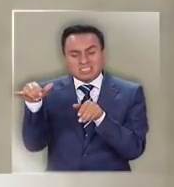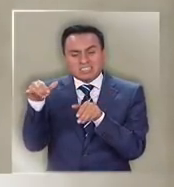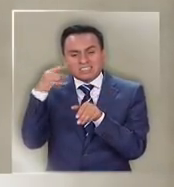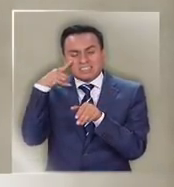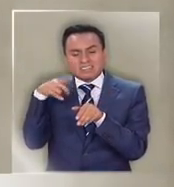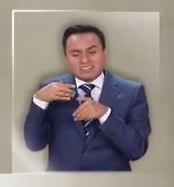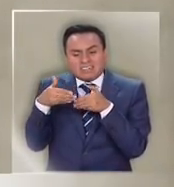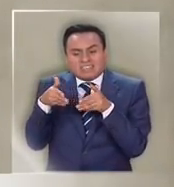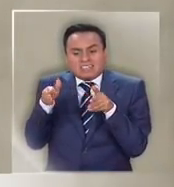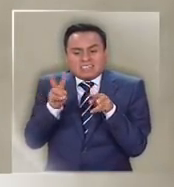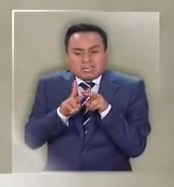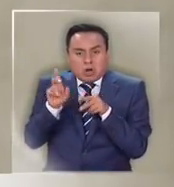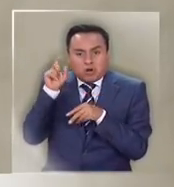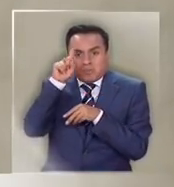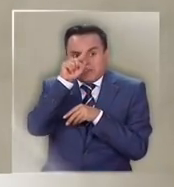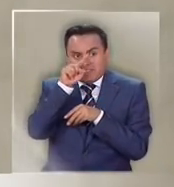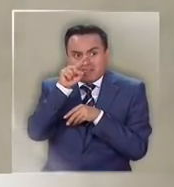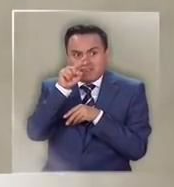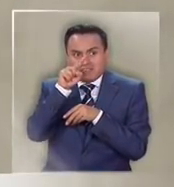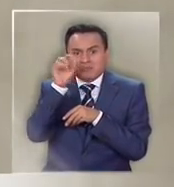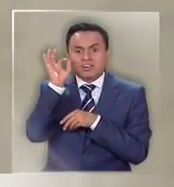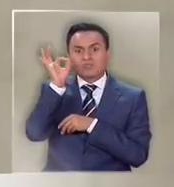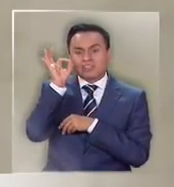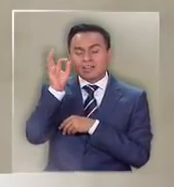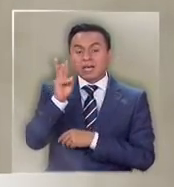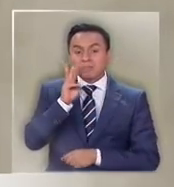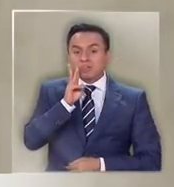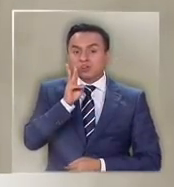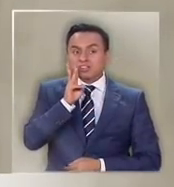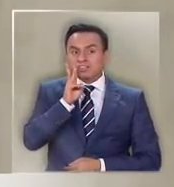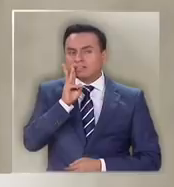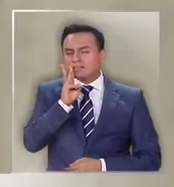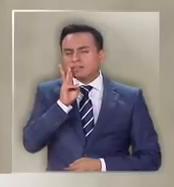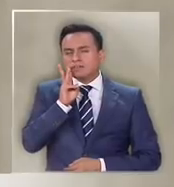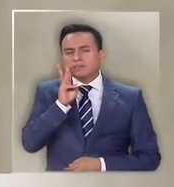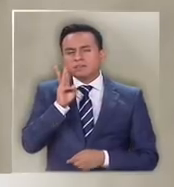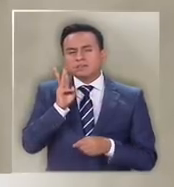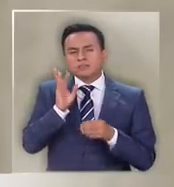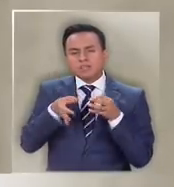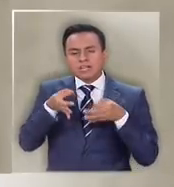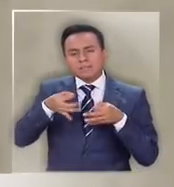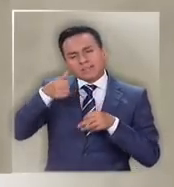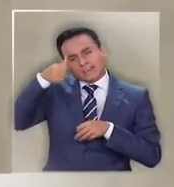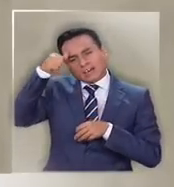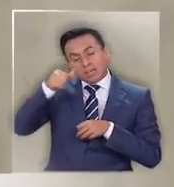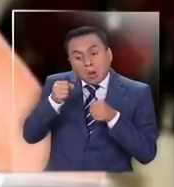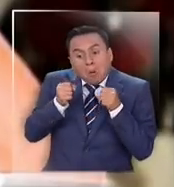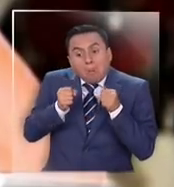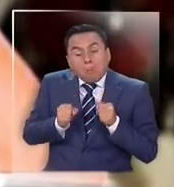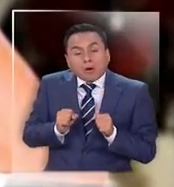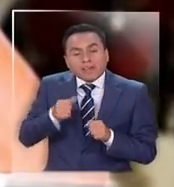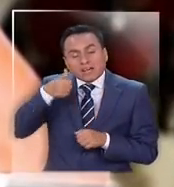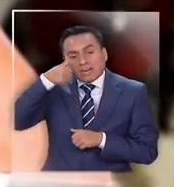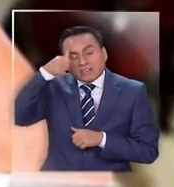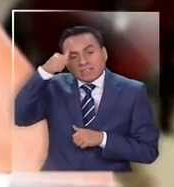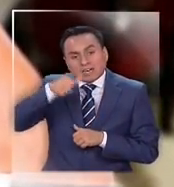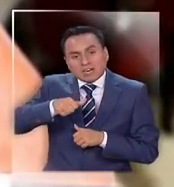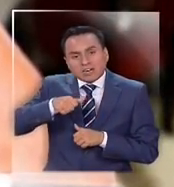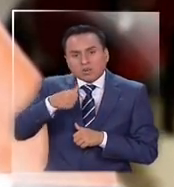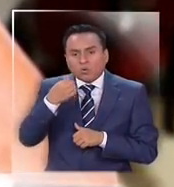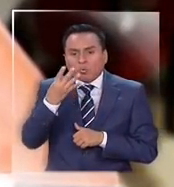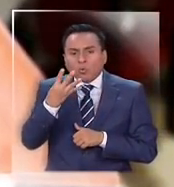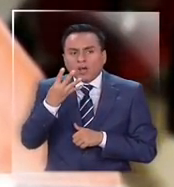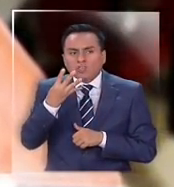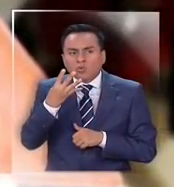sin salida de alta complejidad cuando se reúna este día miércoles el Tribunal de Penalidades, que lo puede castigar de